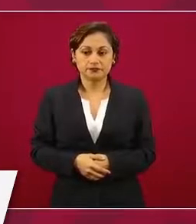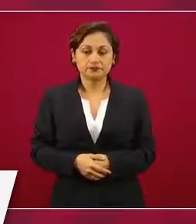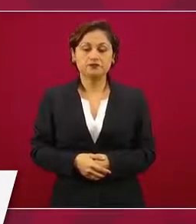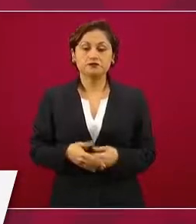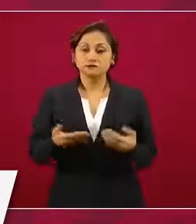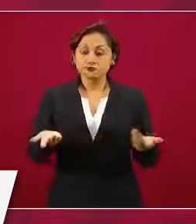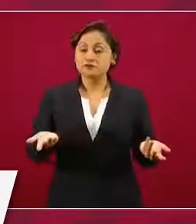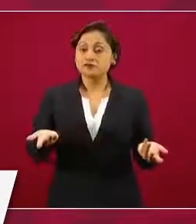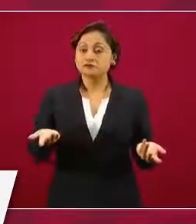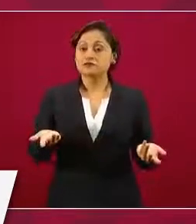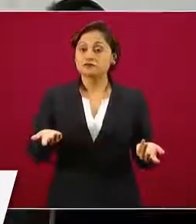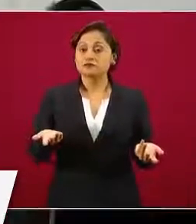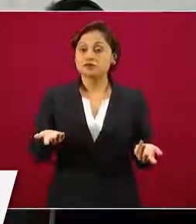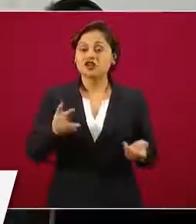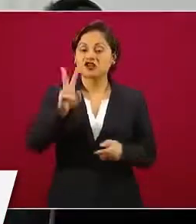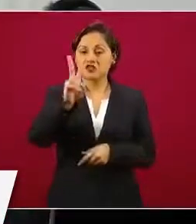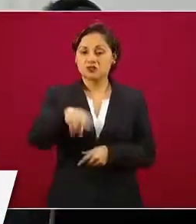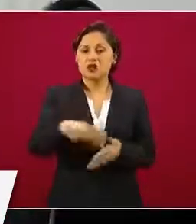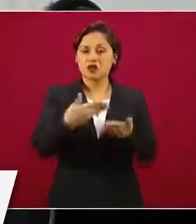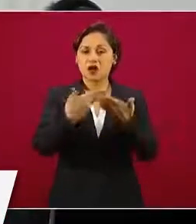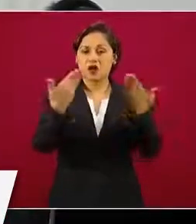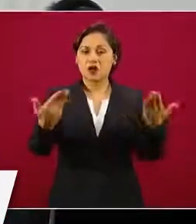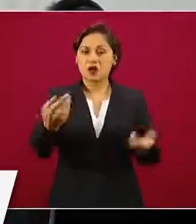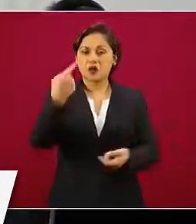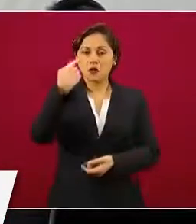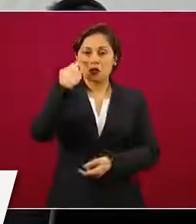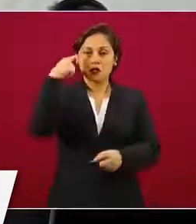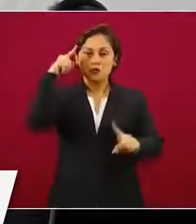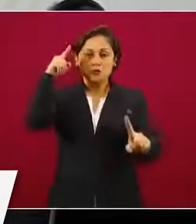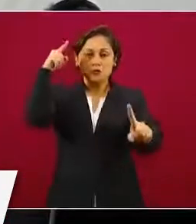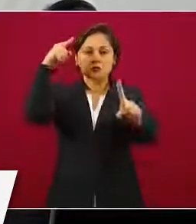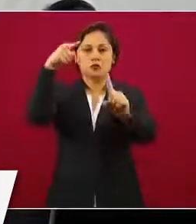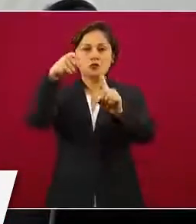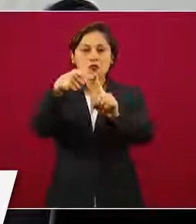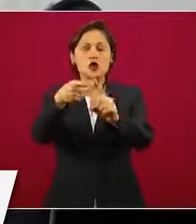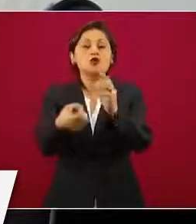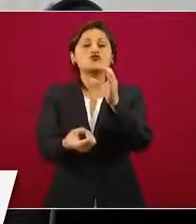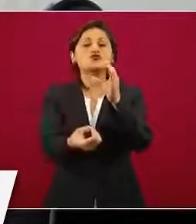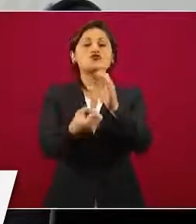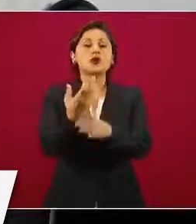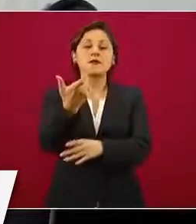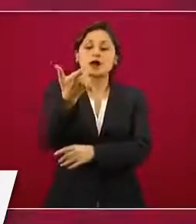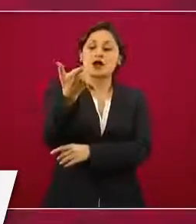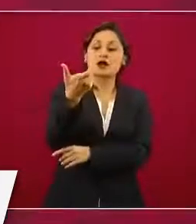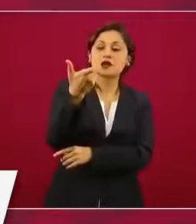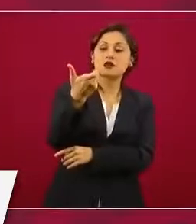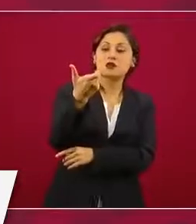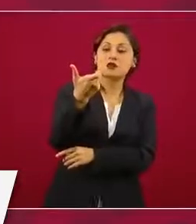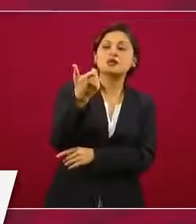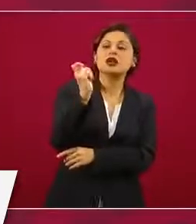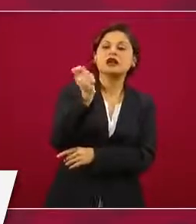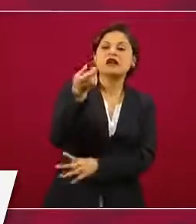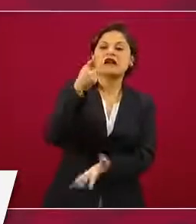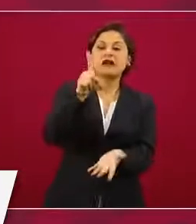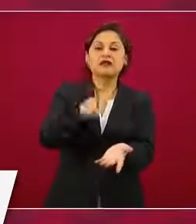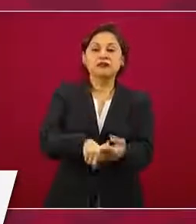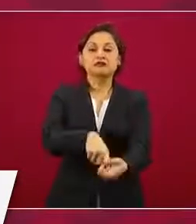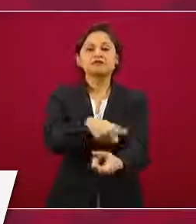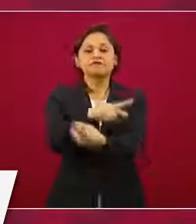apostar por una nueva economía moral, y eso que está en el ensayo, poco a